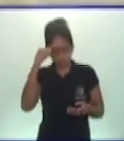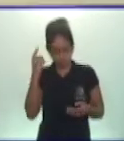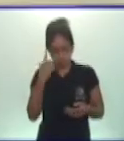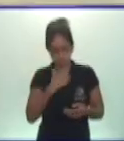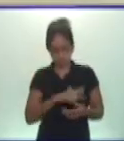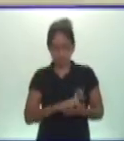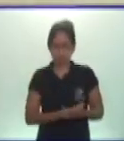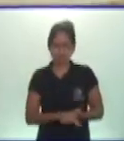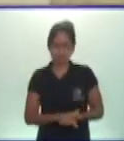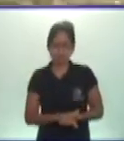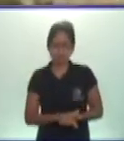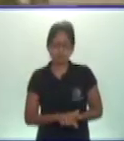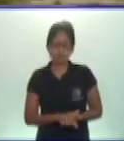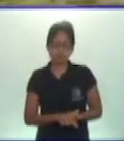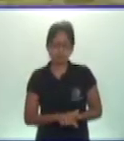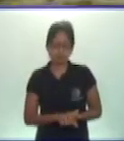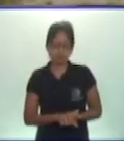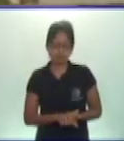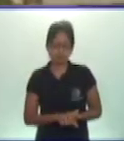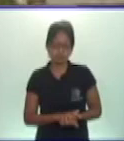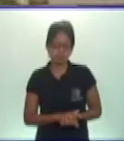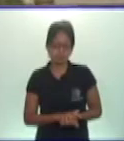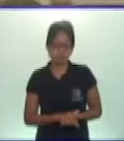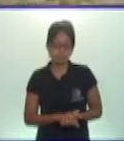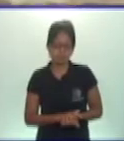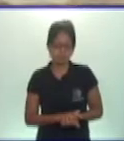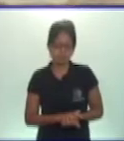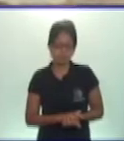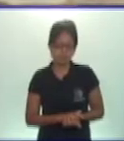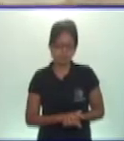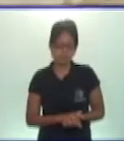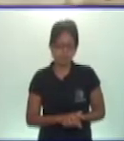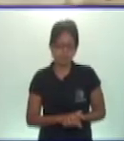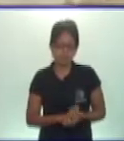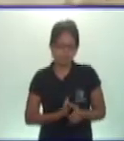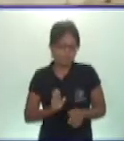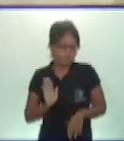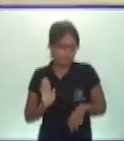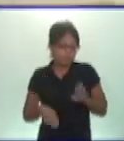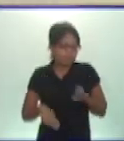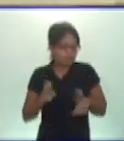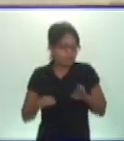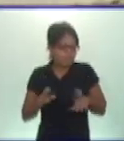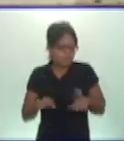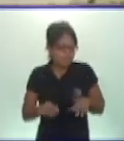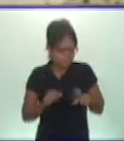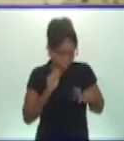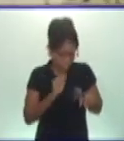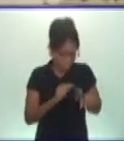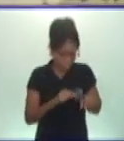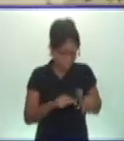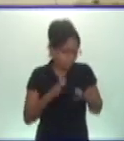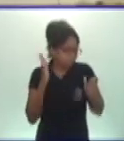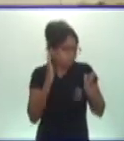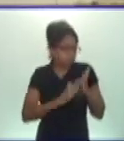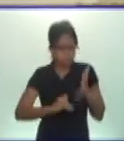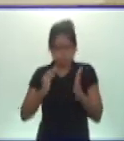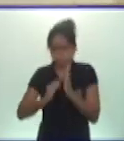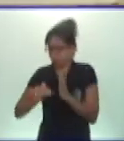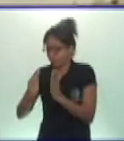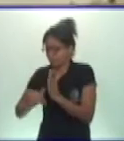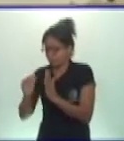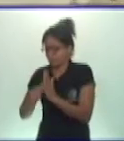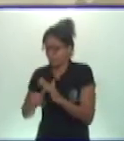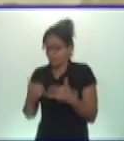demoraba meses asentadas aquí, porque su salida dependía de las condiciones climáticas, de un grupo de